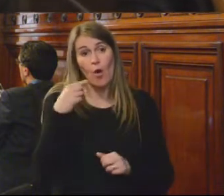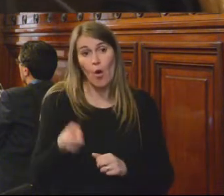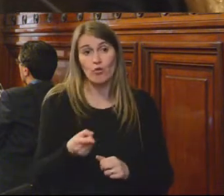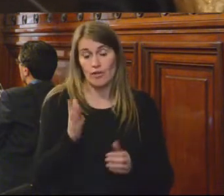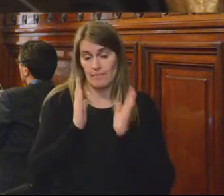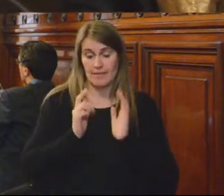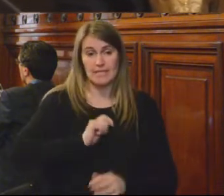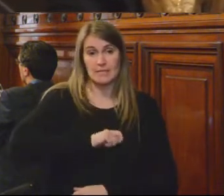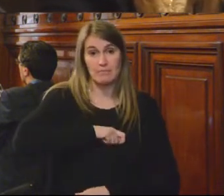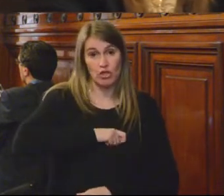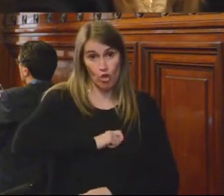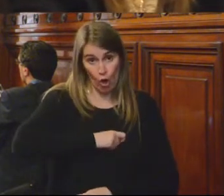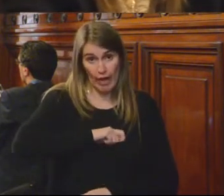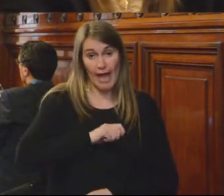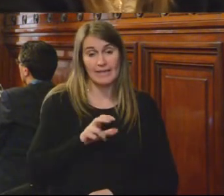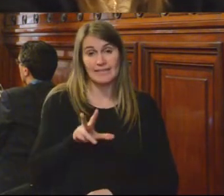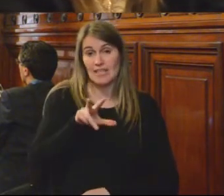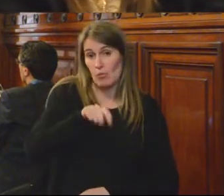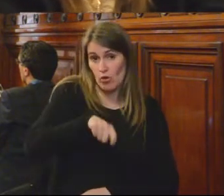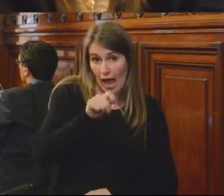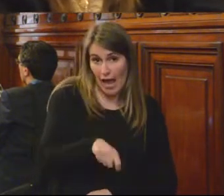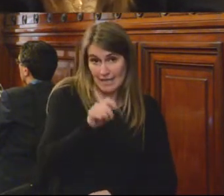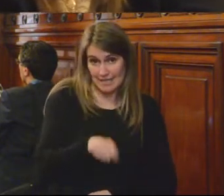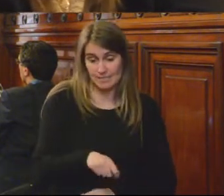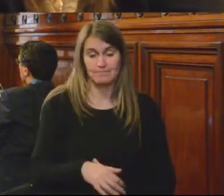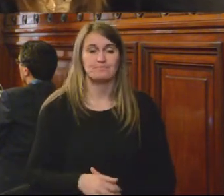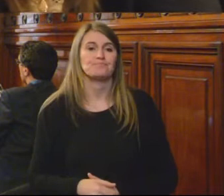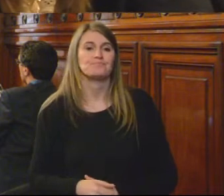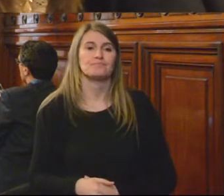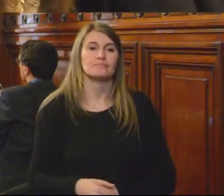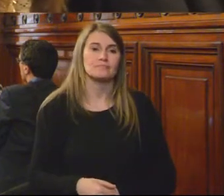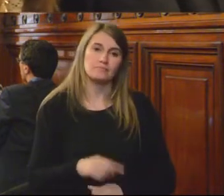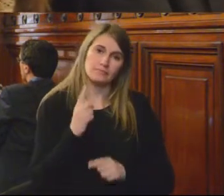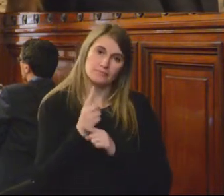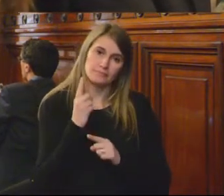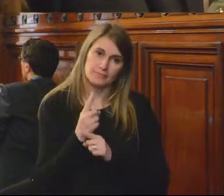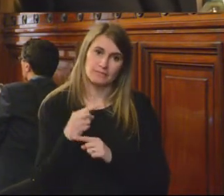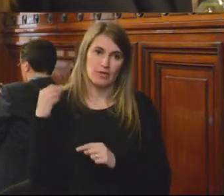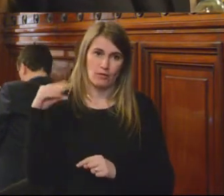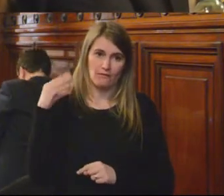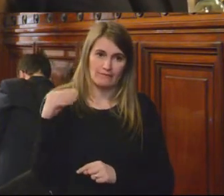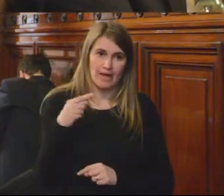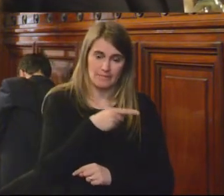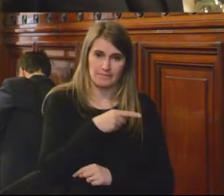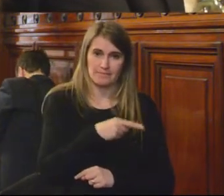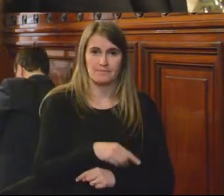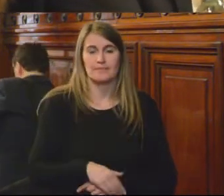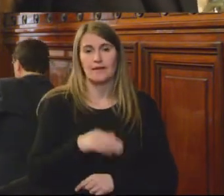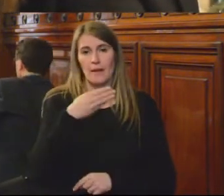inspectora general de tribunales en representación del Poder Judicial de nuestro país. Le voy a ceder en primer lugar la palabra a la doctora Marieli